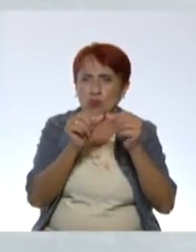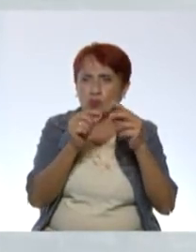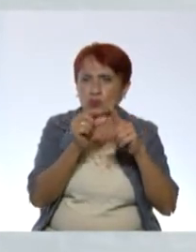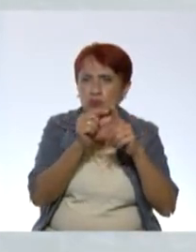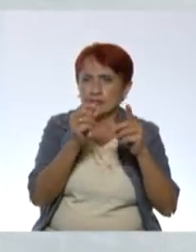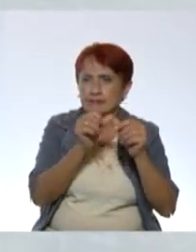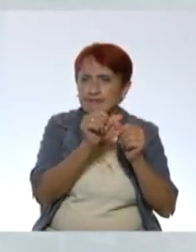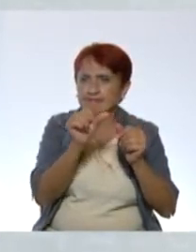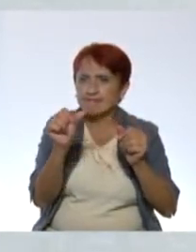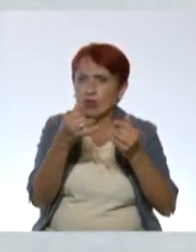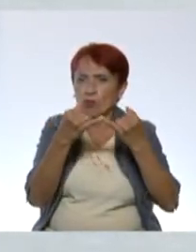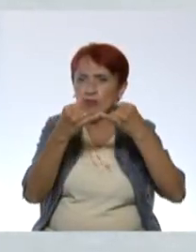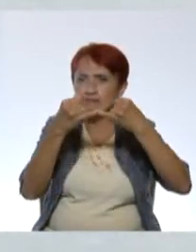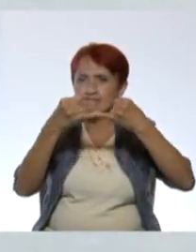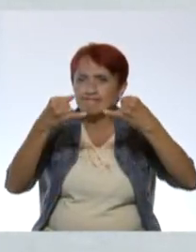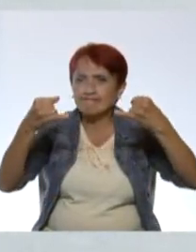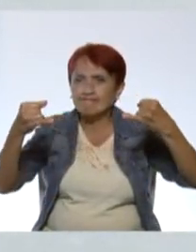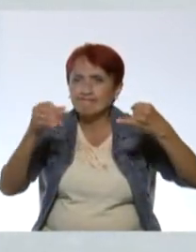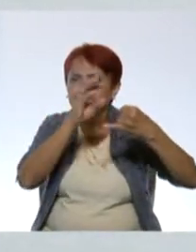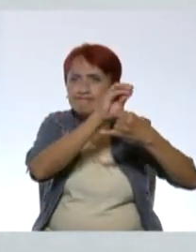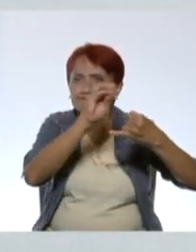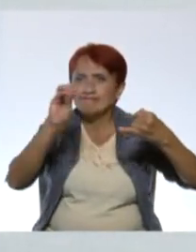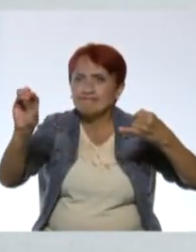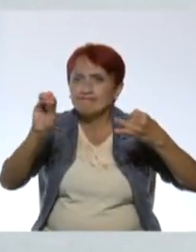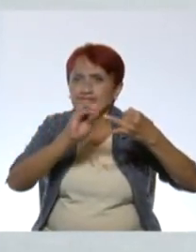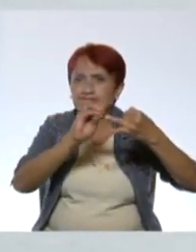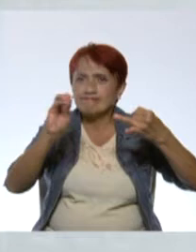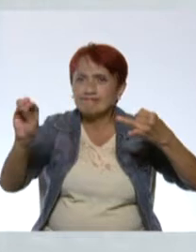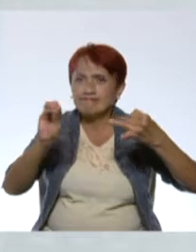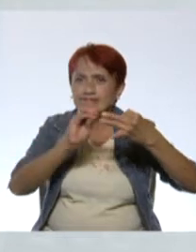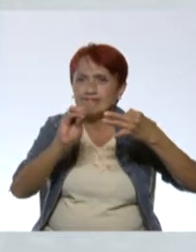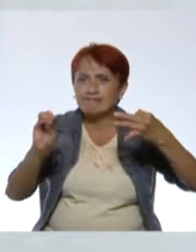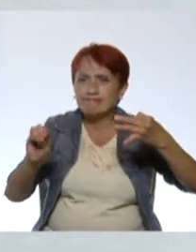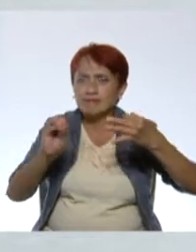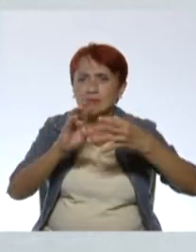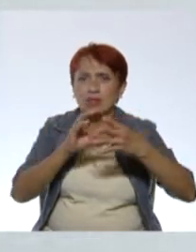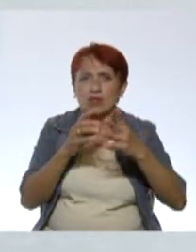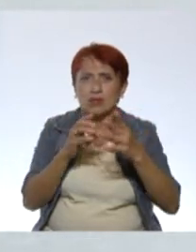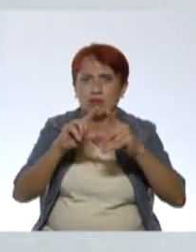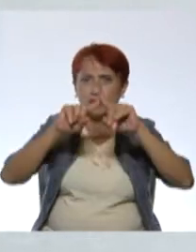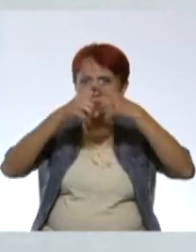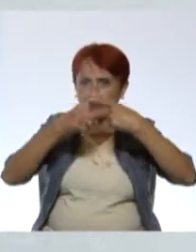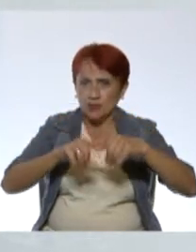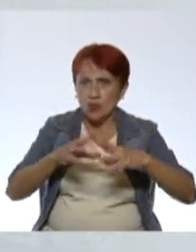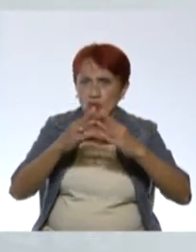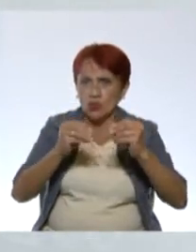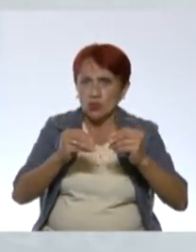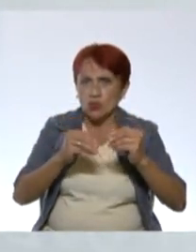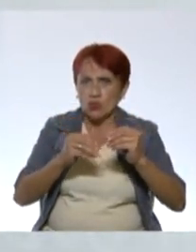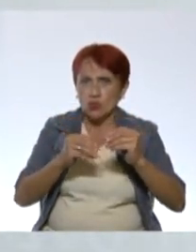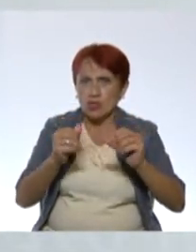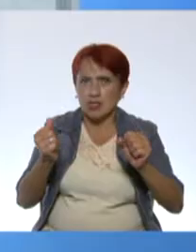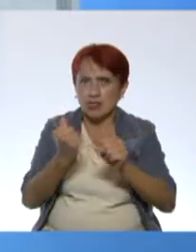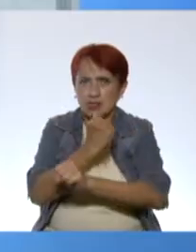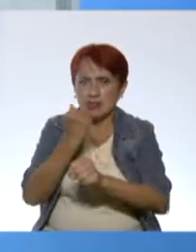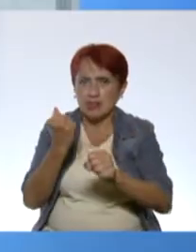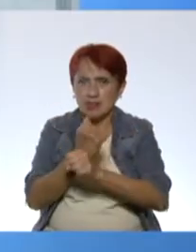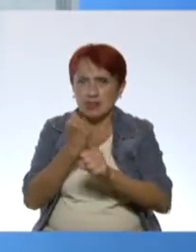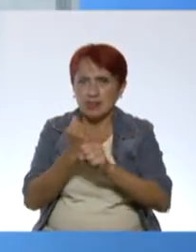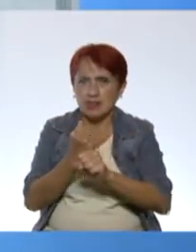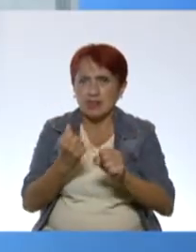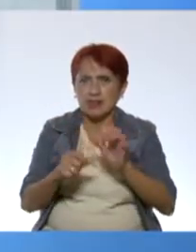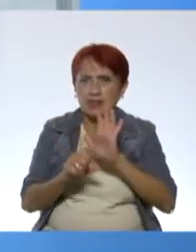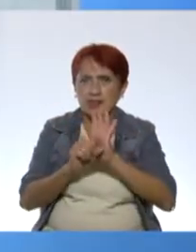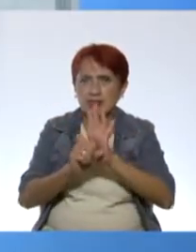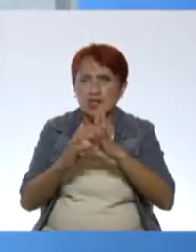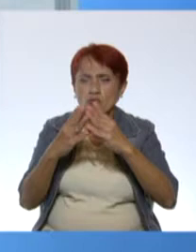paulatina con cada uno de ellos. ¿Qué quiere decir eso? Que las voy a ir operando con los signos con los que van